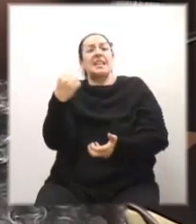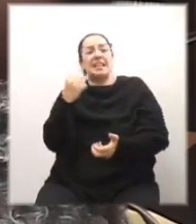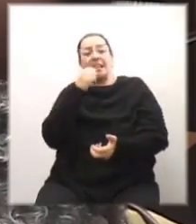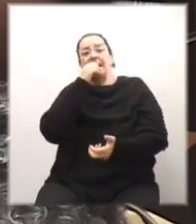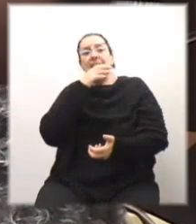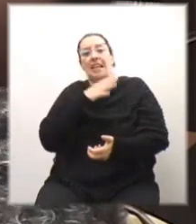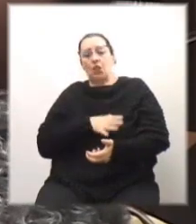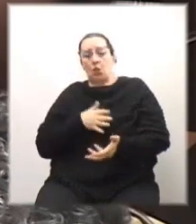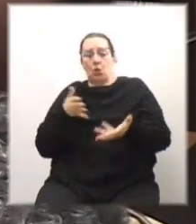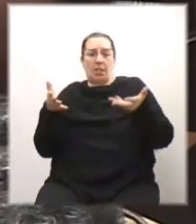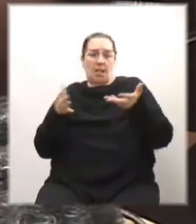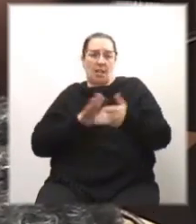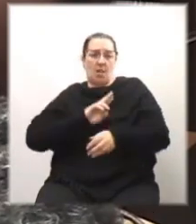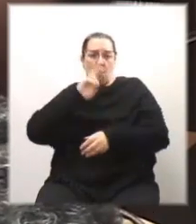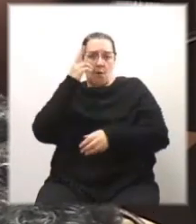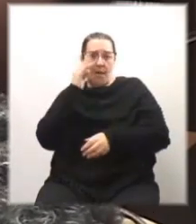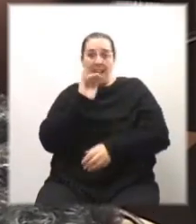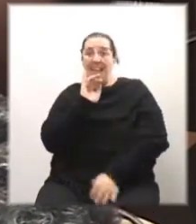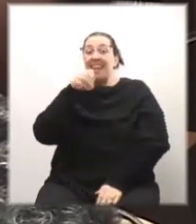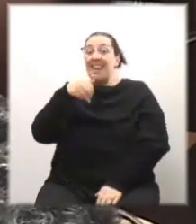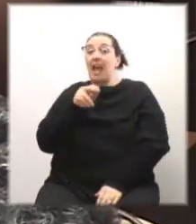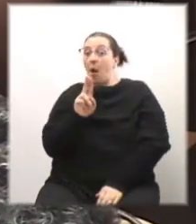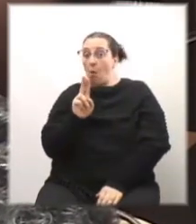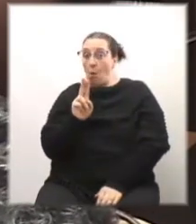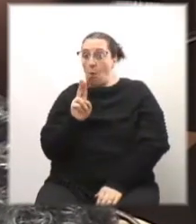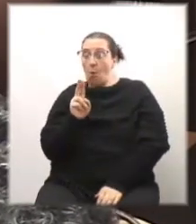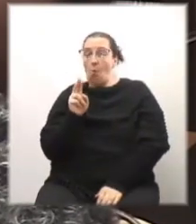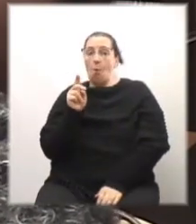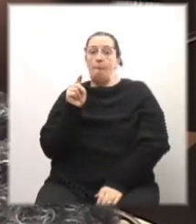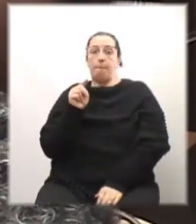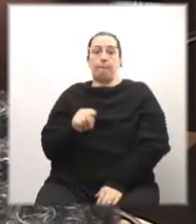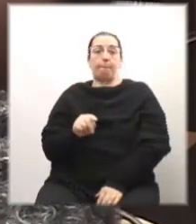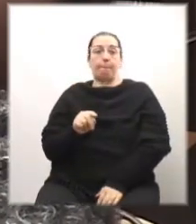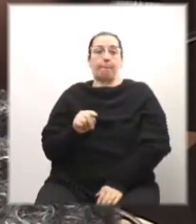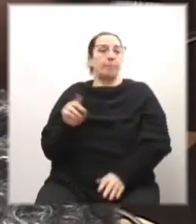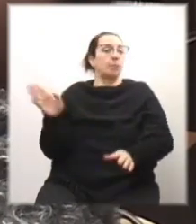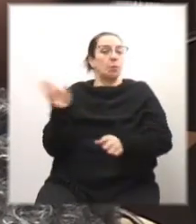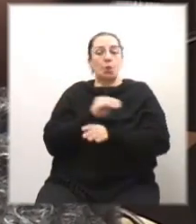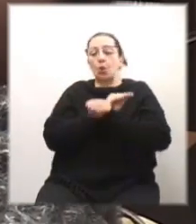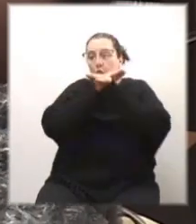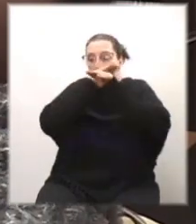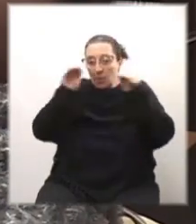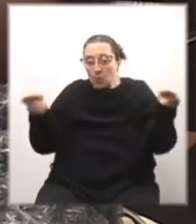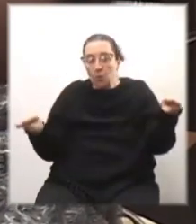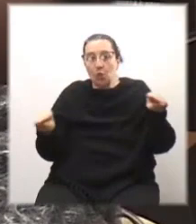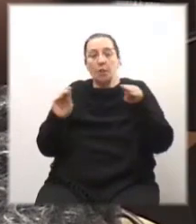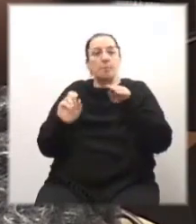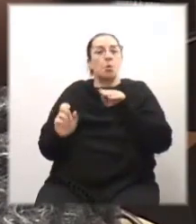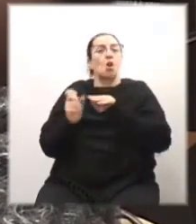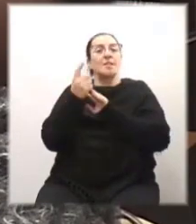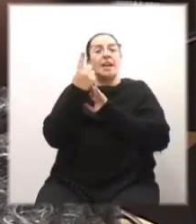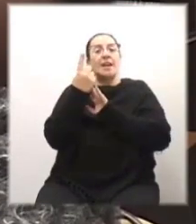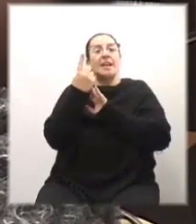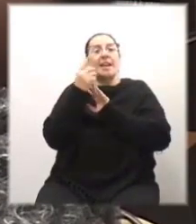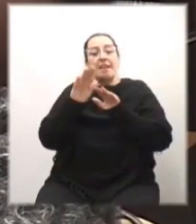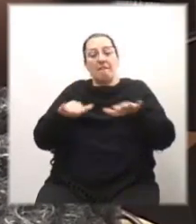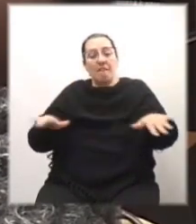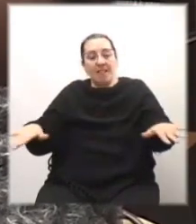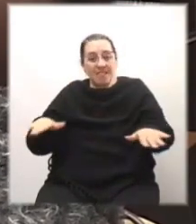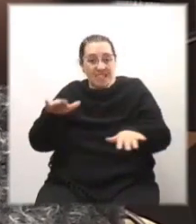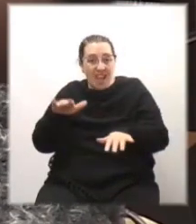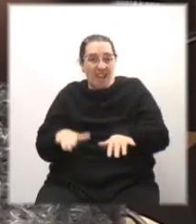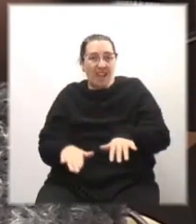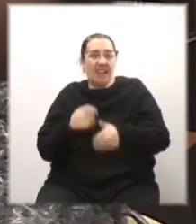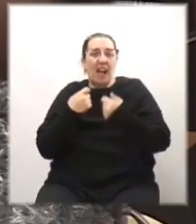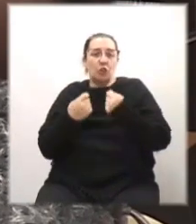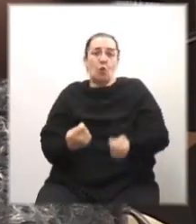país. El INAU, a pesar de todos los anuncios de priorizar la primera infancia, gastó apenas un